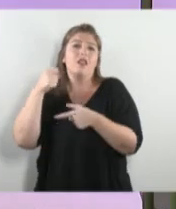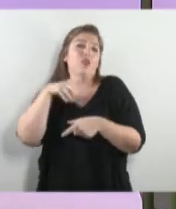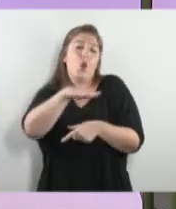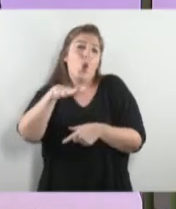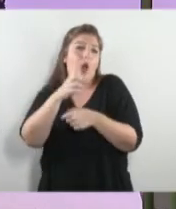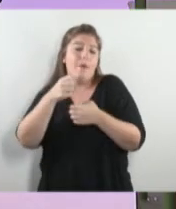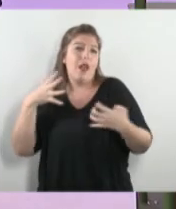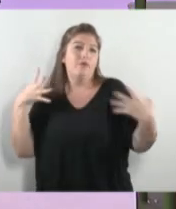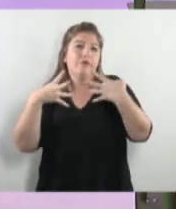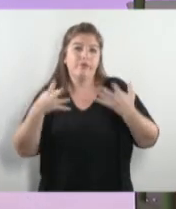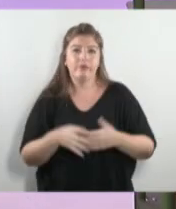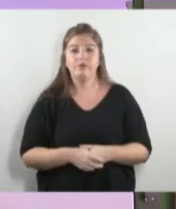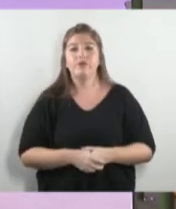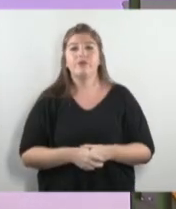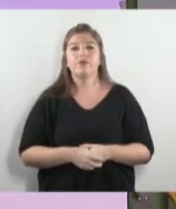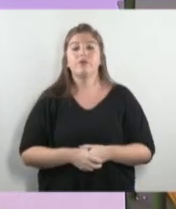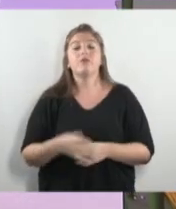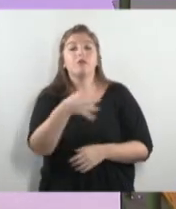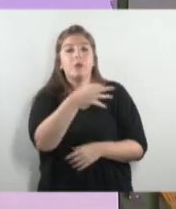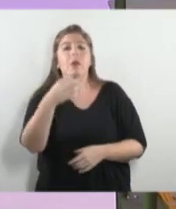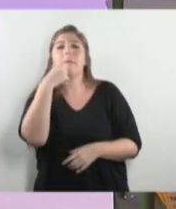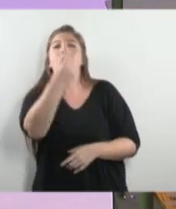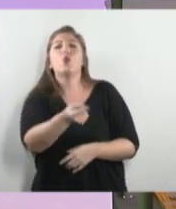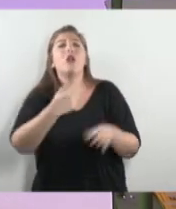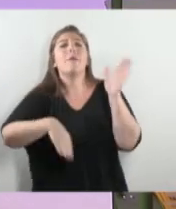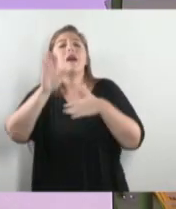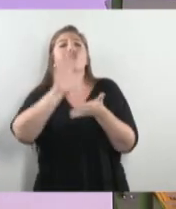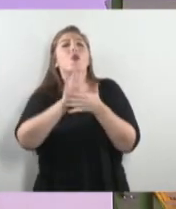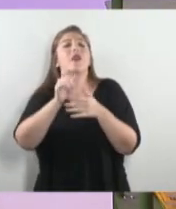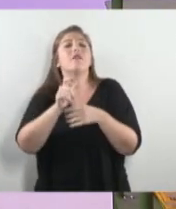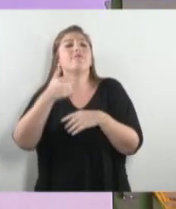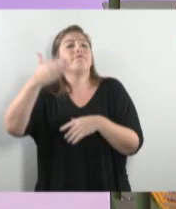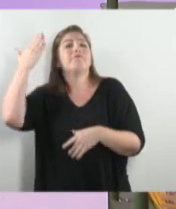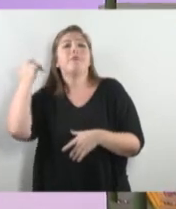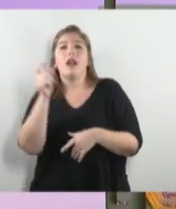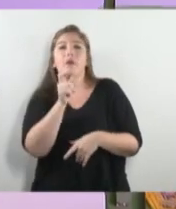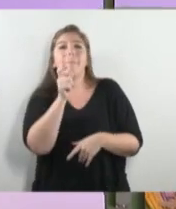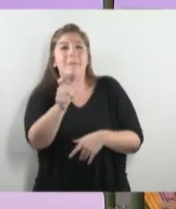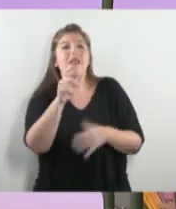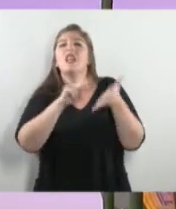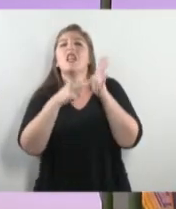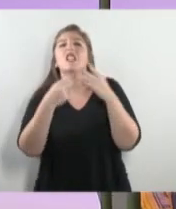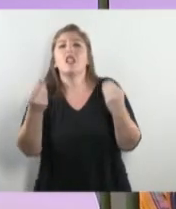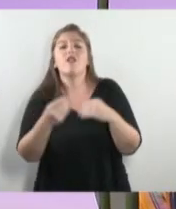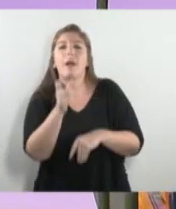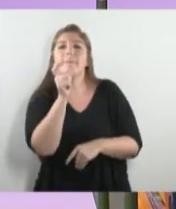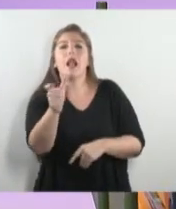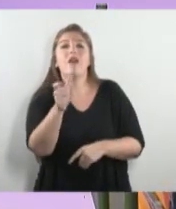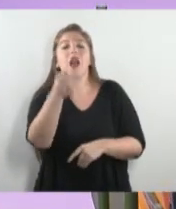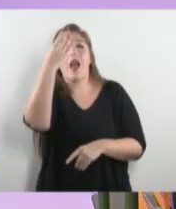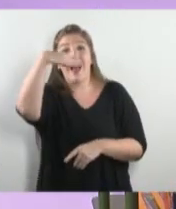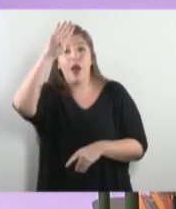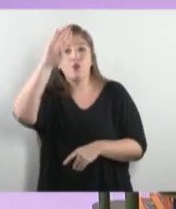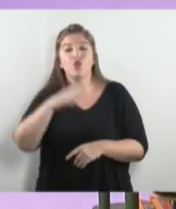¿no? Exactamente. Te hago una pregunta que tiene que ver más con la etimología. ¿Qué uh-huh. significa? ¿La escribo? ¿La palabra? Sí. ¿Qué significa la palabra gaucho?